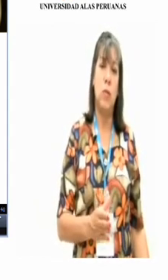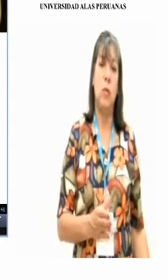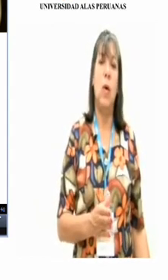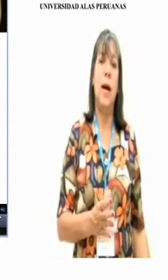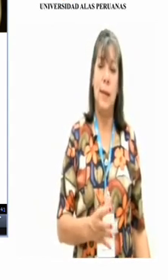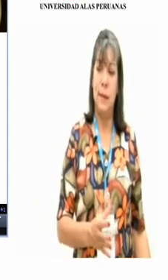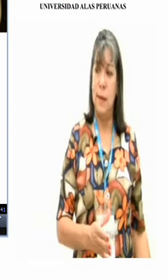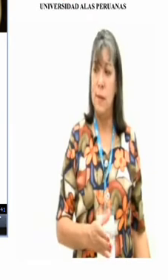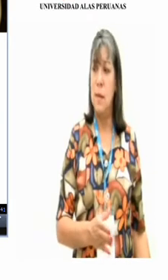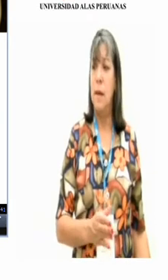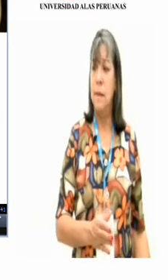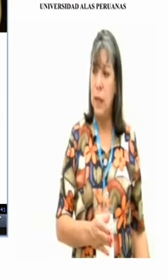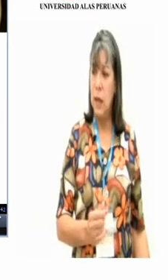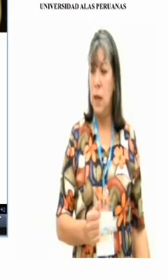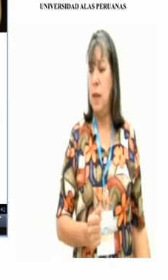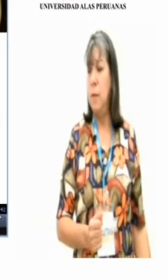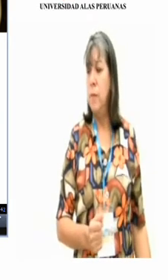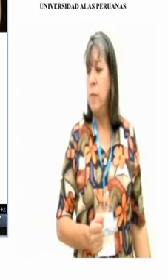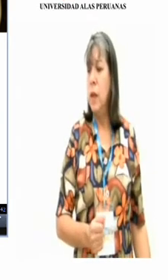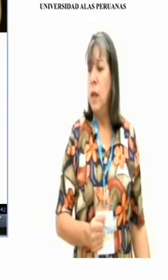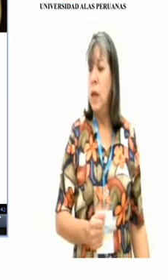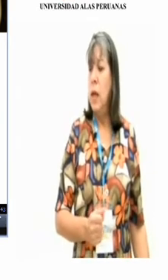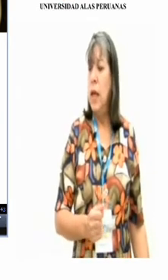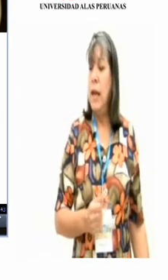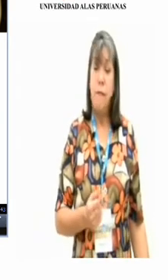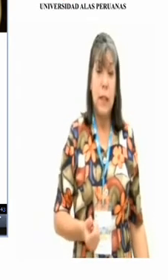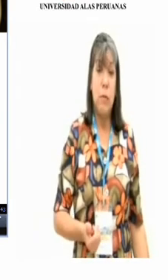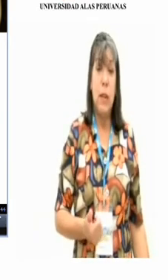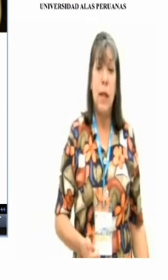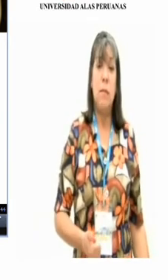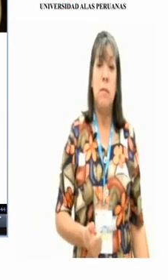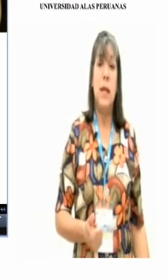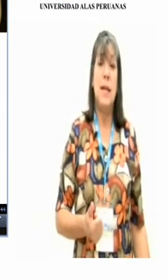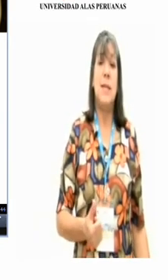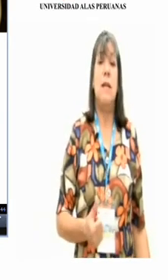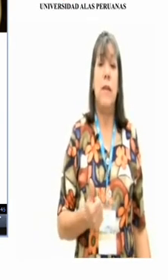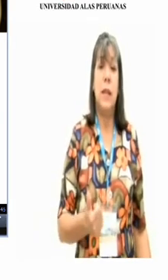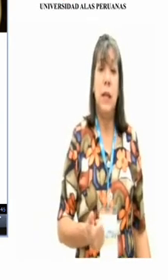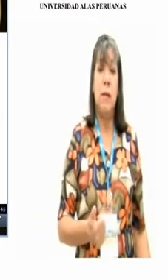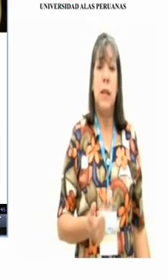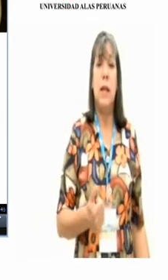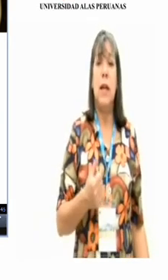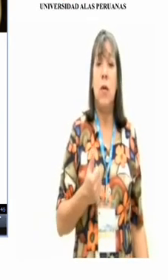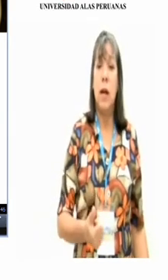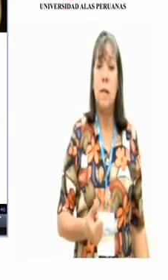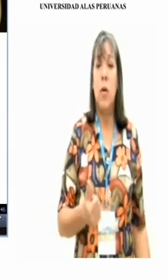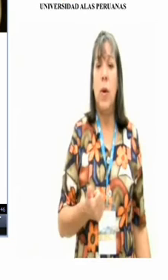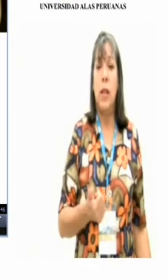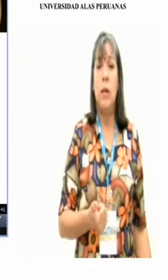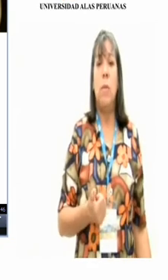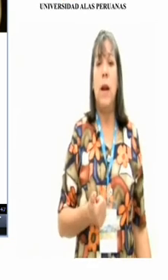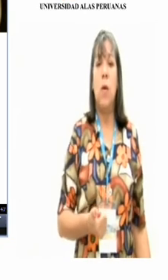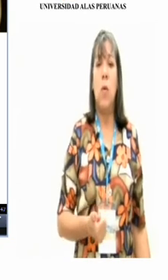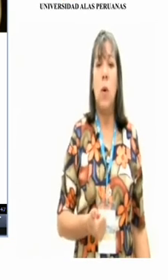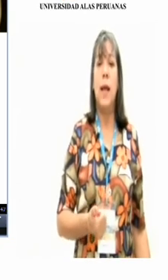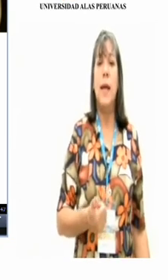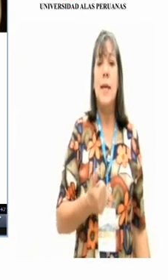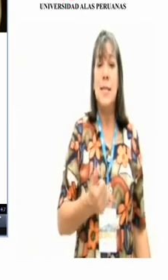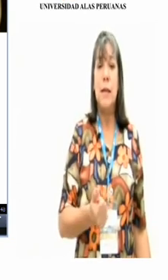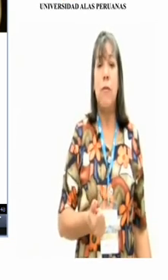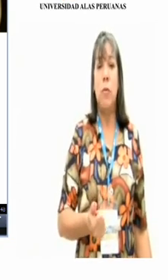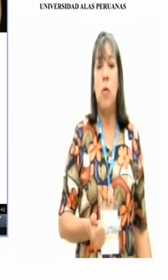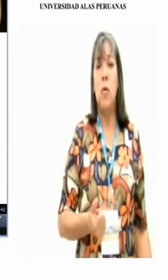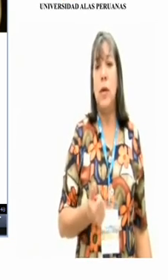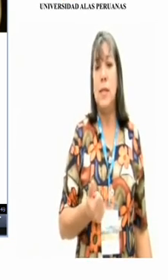que es una educación a distancia de calidad. Efectividad, tiene que ser efectiva, tiene que lograrse los objetivos para los